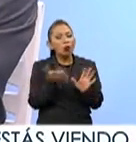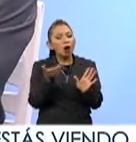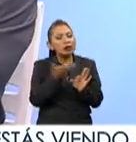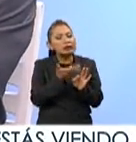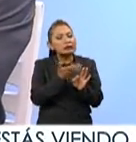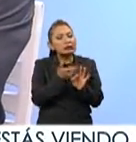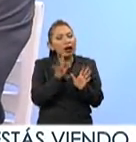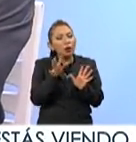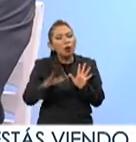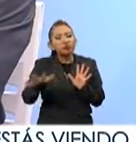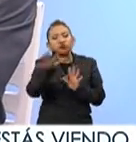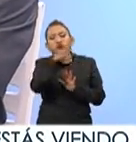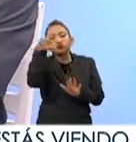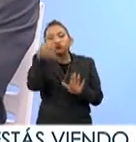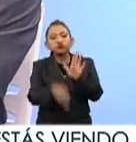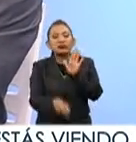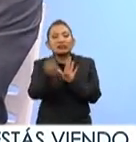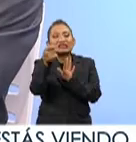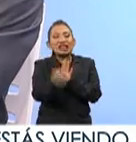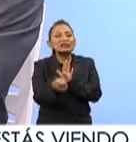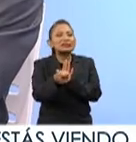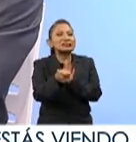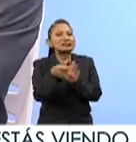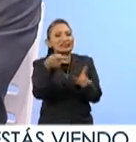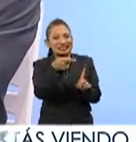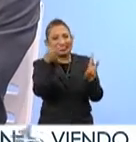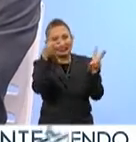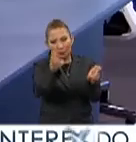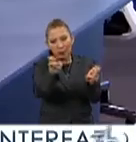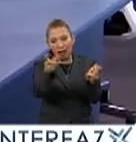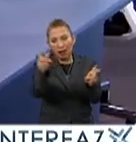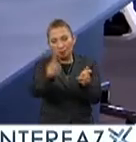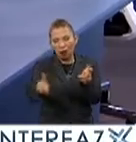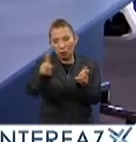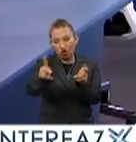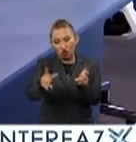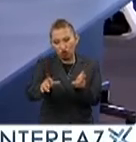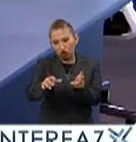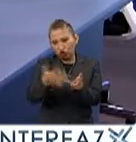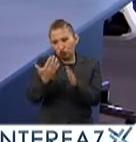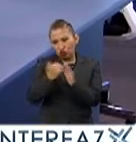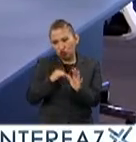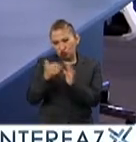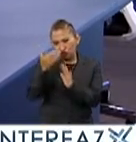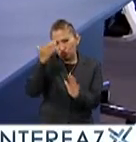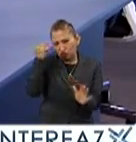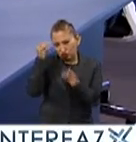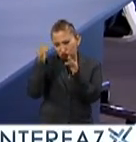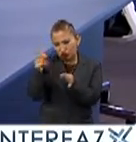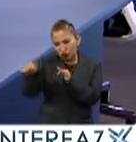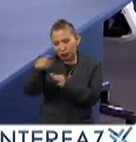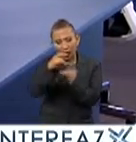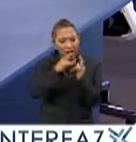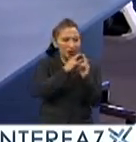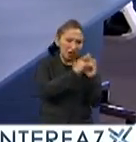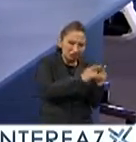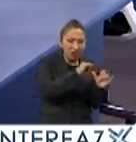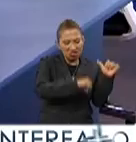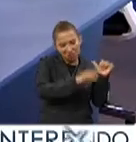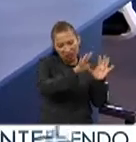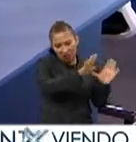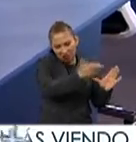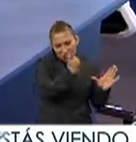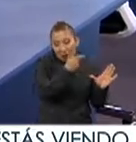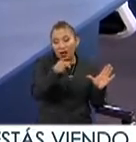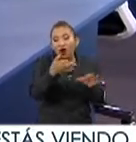transitando, hablando, abarcando, profundizando lo que es este tema de los pueblos originarios, más allá de lo que es estas ferias y estas actividades,